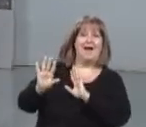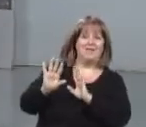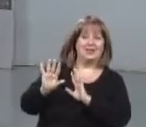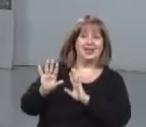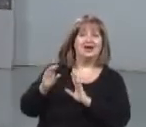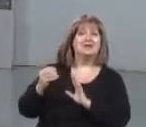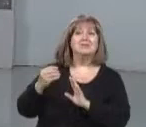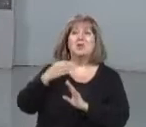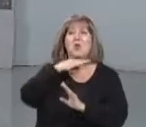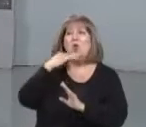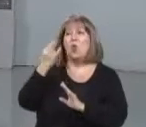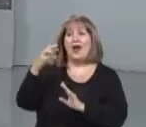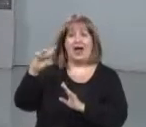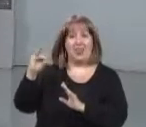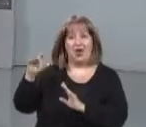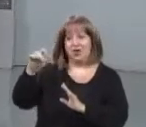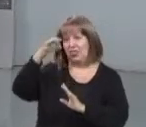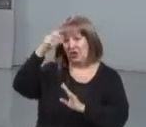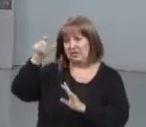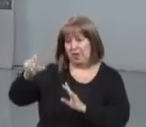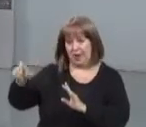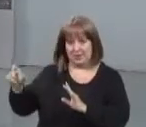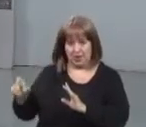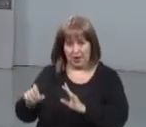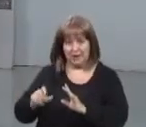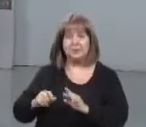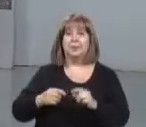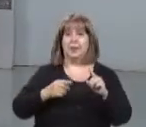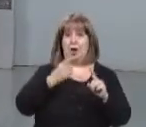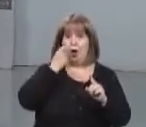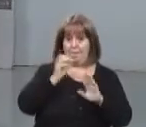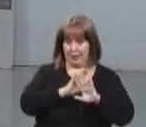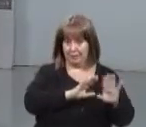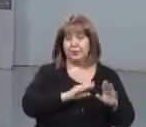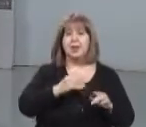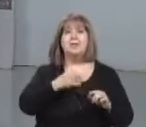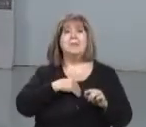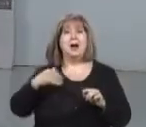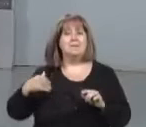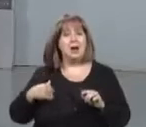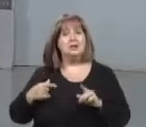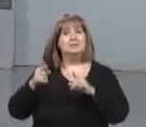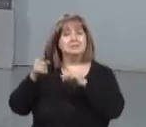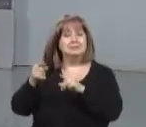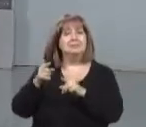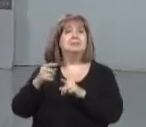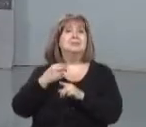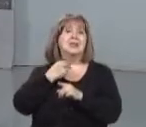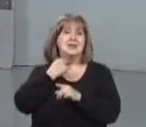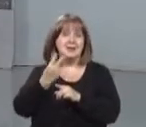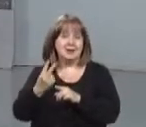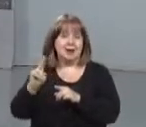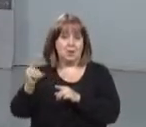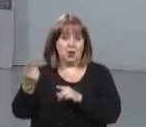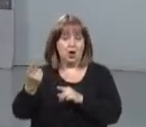es decir, María Isabel Ortiz, sí va a continuar con esta instancia de juicio, por lo tanto, se va a llevar con normalidad ante los